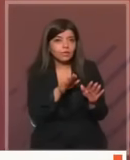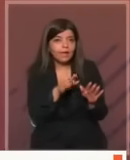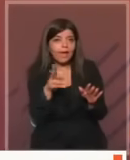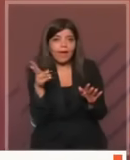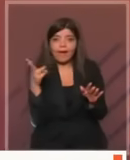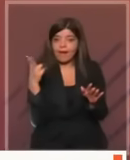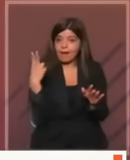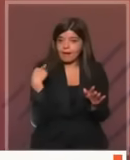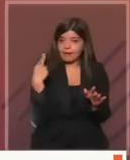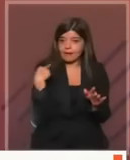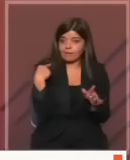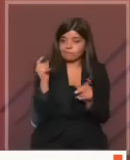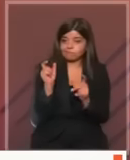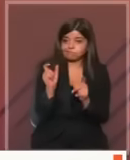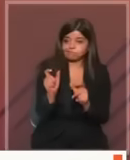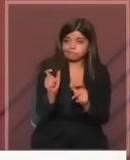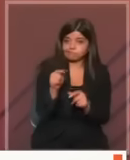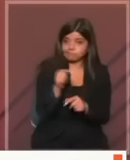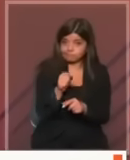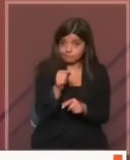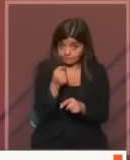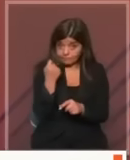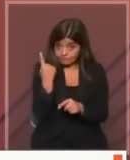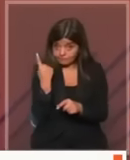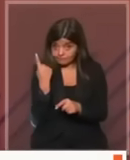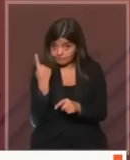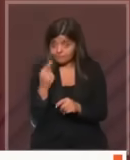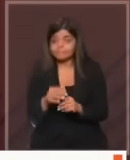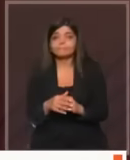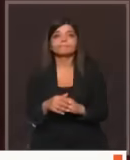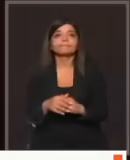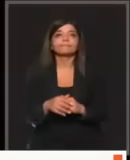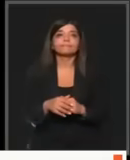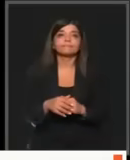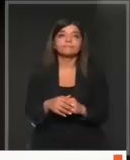pone el jefe, pues. ¿Sí me entiendes?